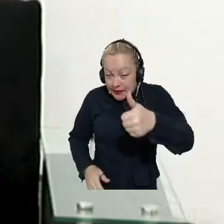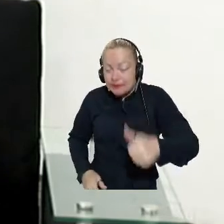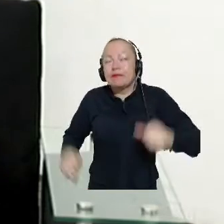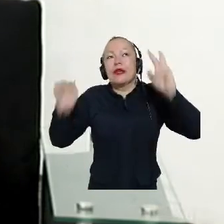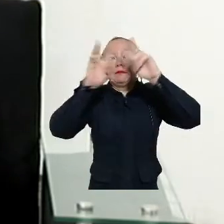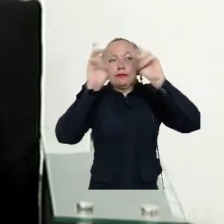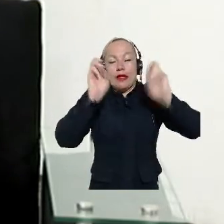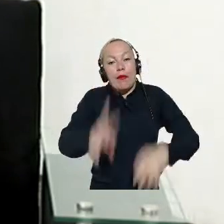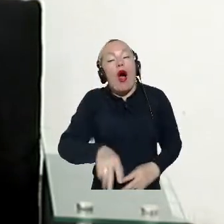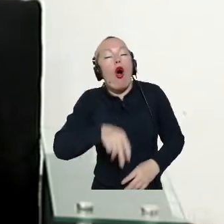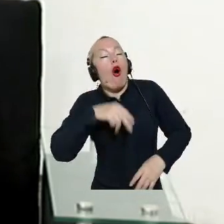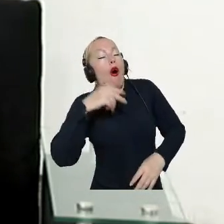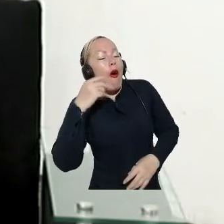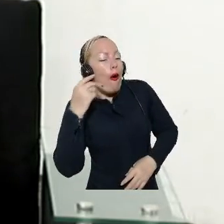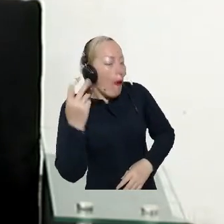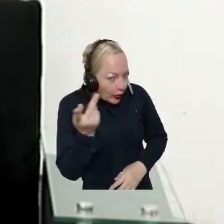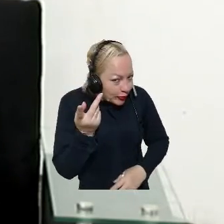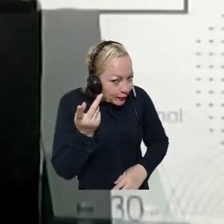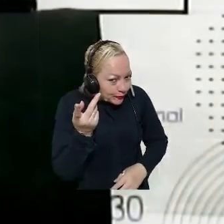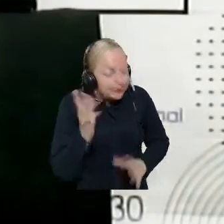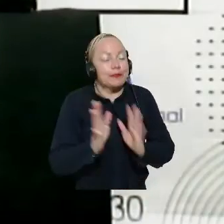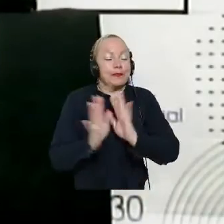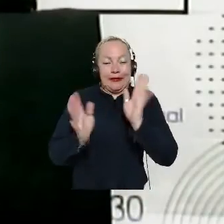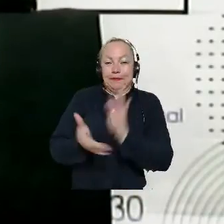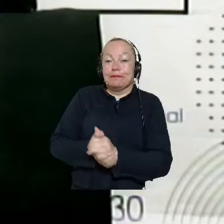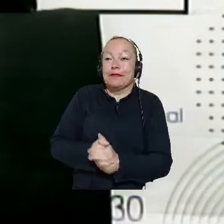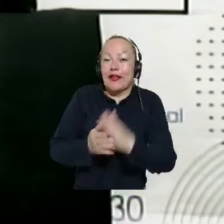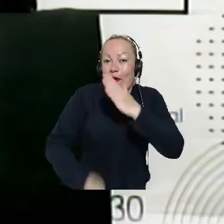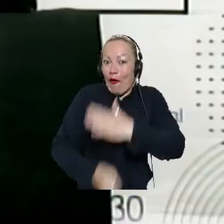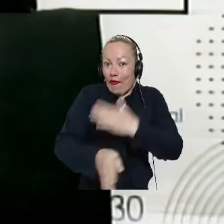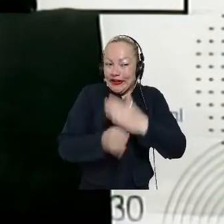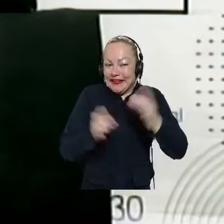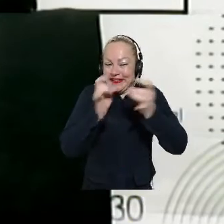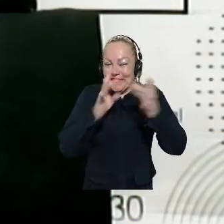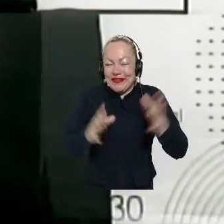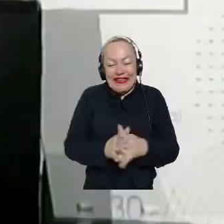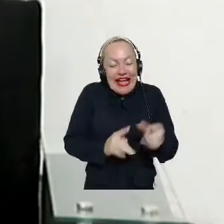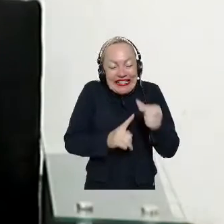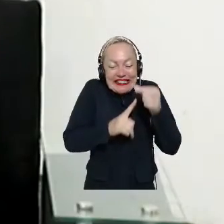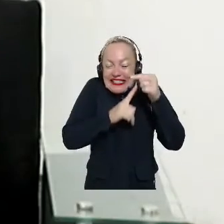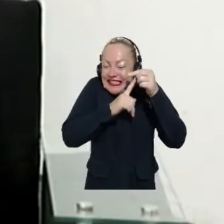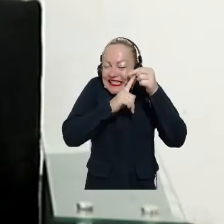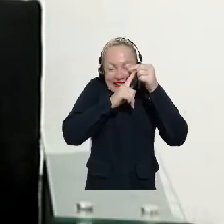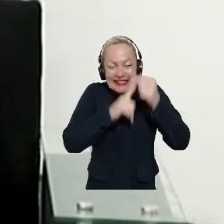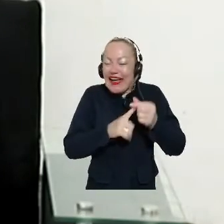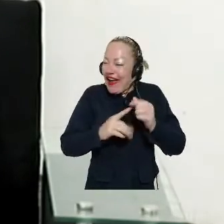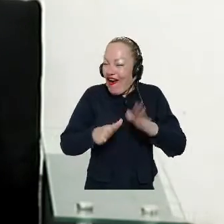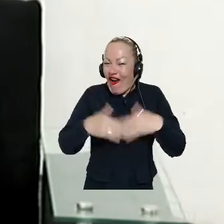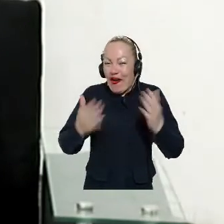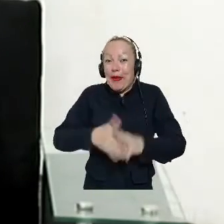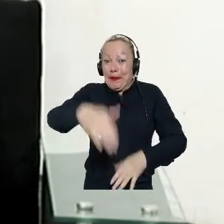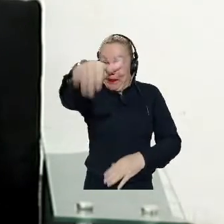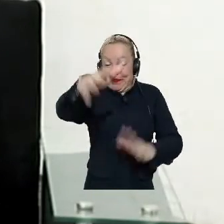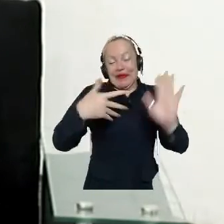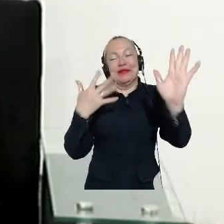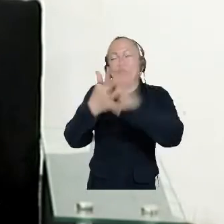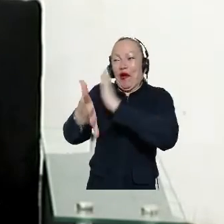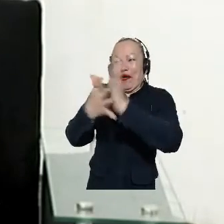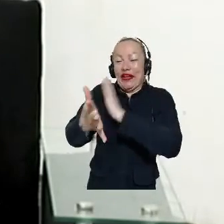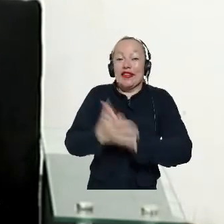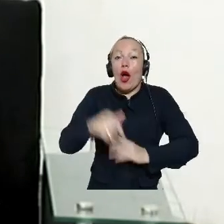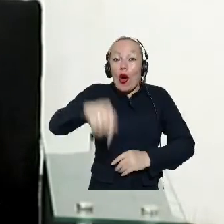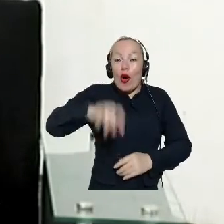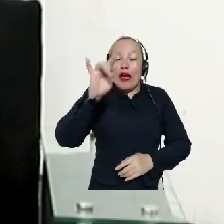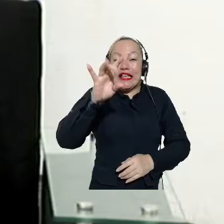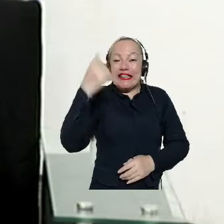de cosas. Veníamos hablando de... De las fechas especiales. Las fechas especiales. Te voy a contar que hoy, 15